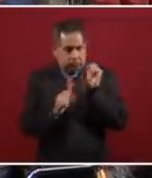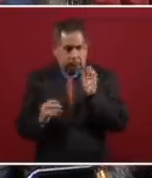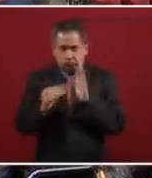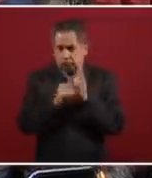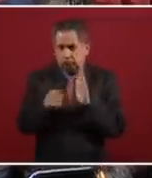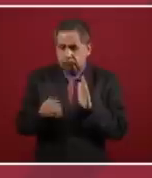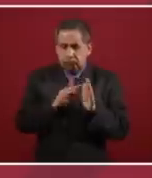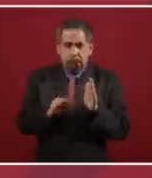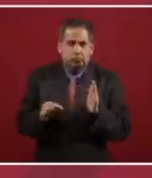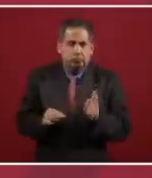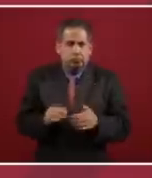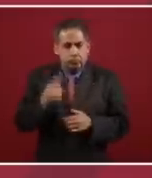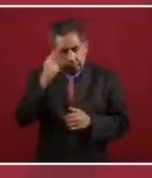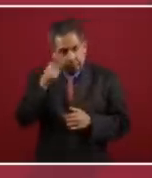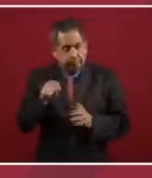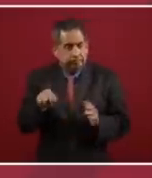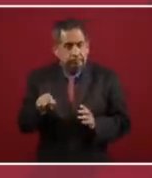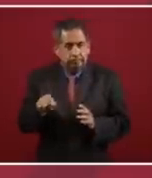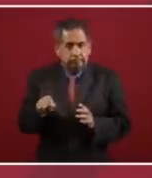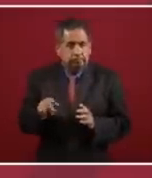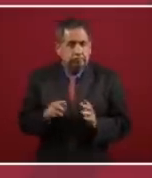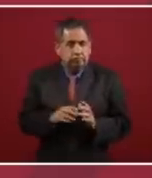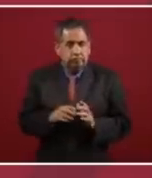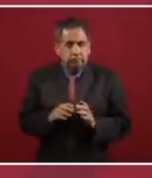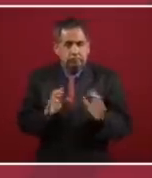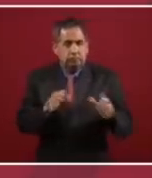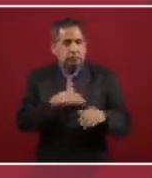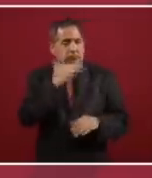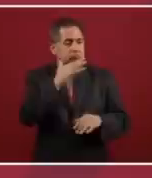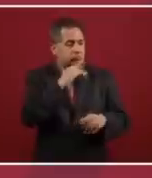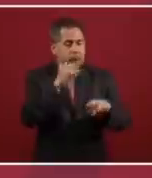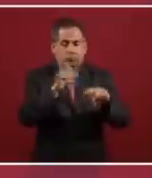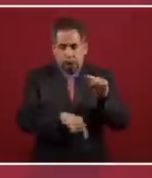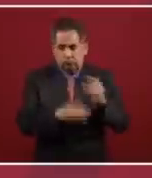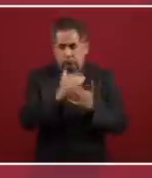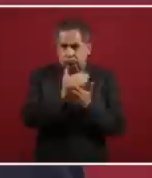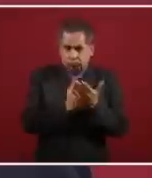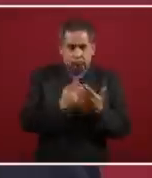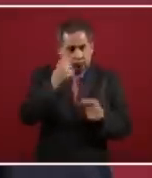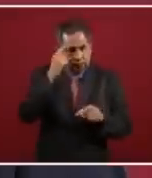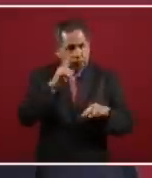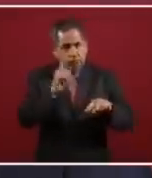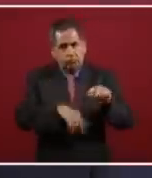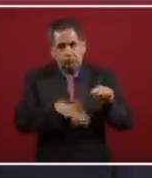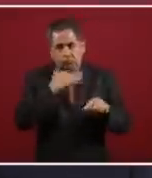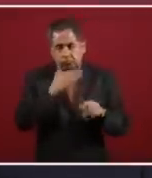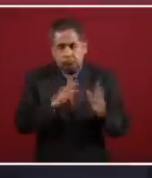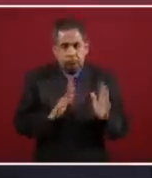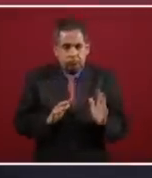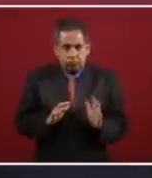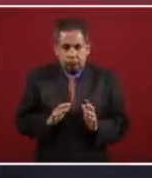Constitución para el combate a la corrupción, para el combate a